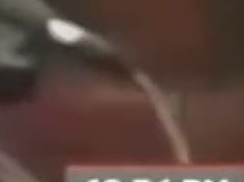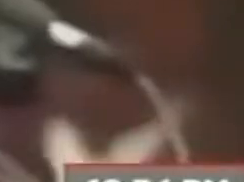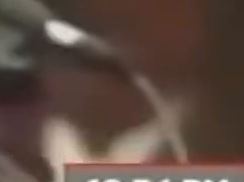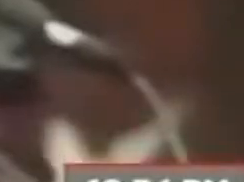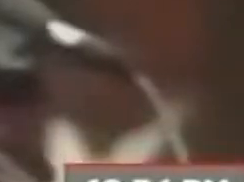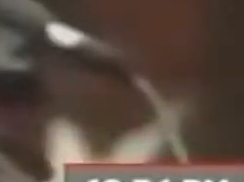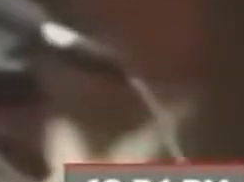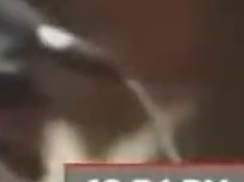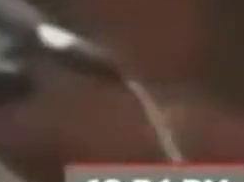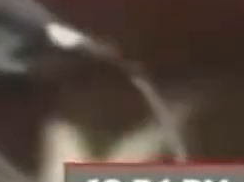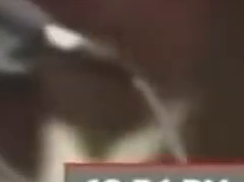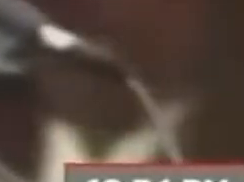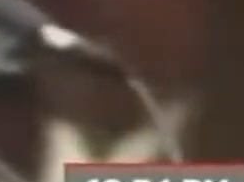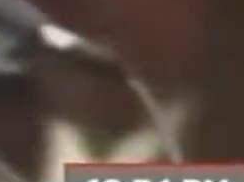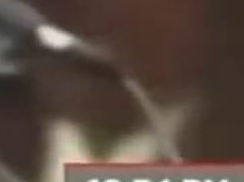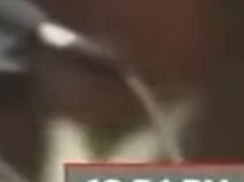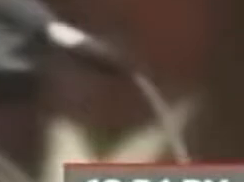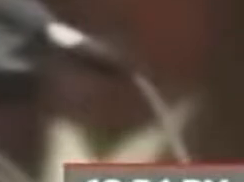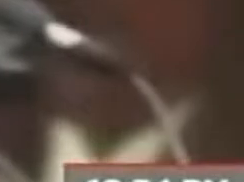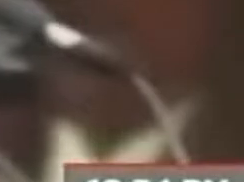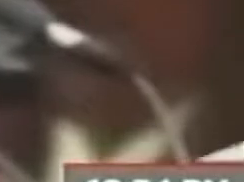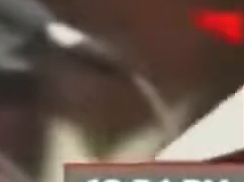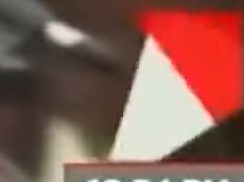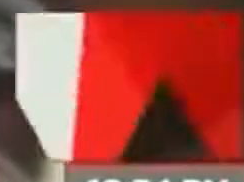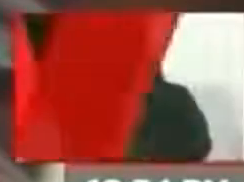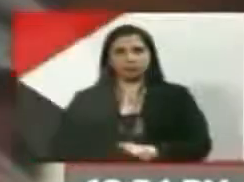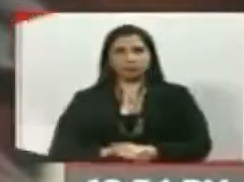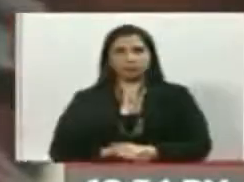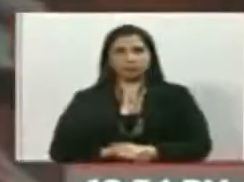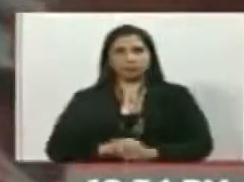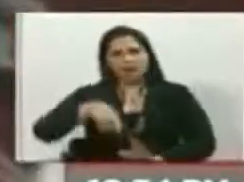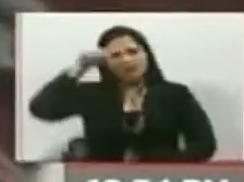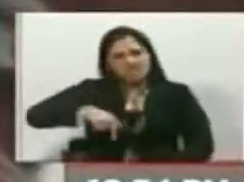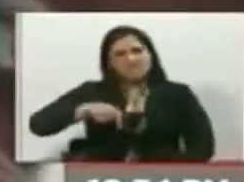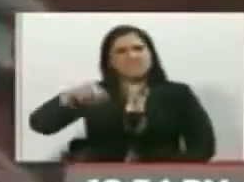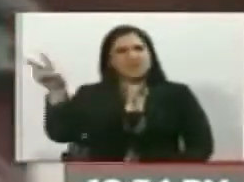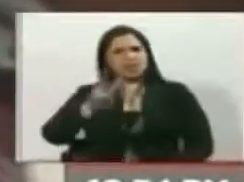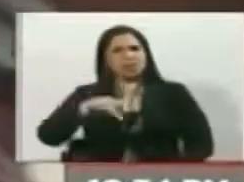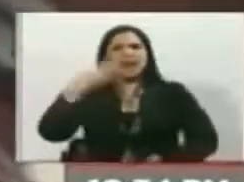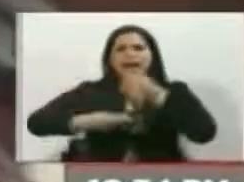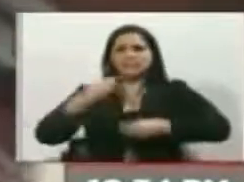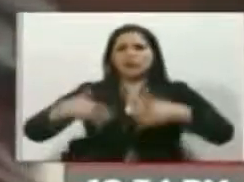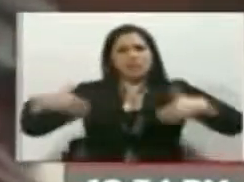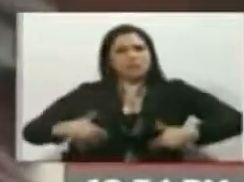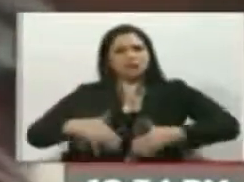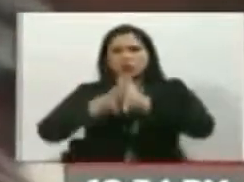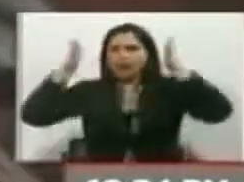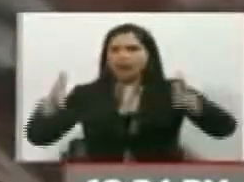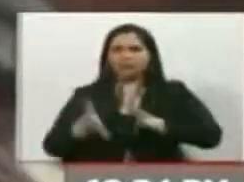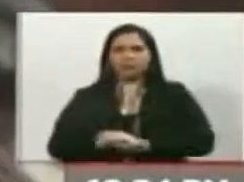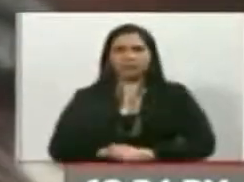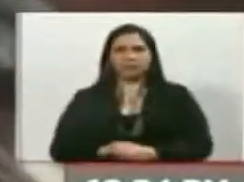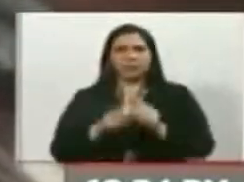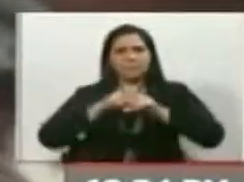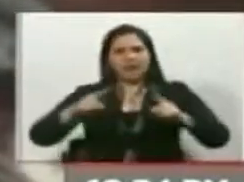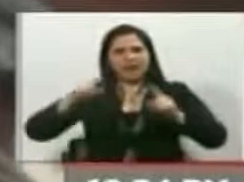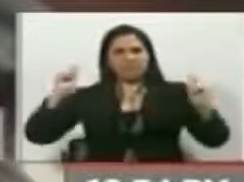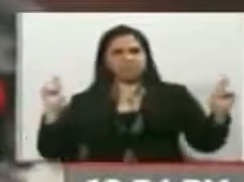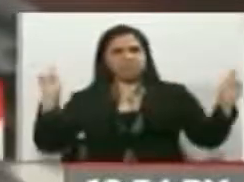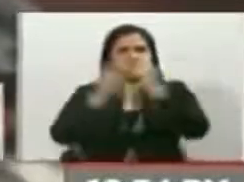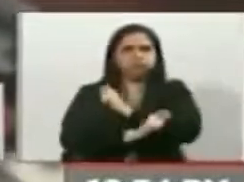Y aquí en Venezuela lo que estamos haciendo es un esfuerzo gigantesco para